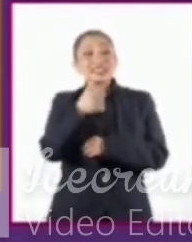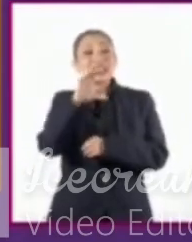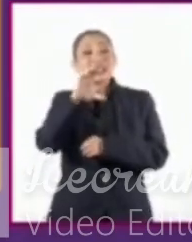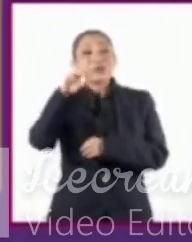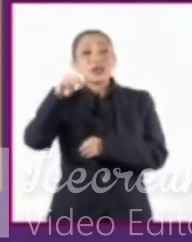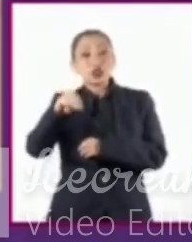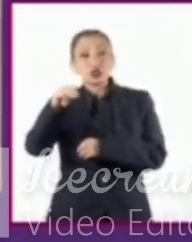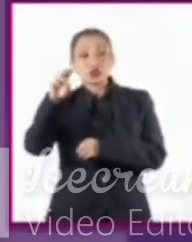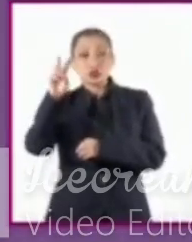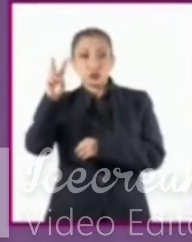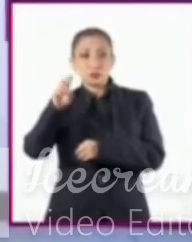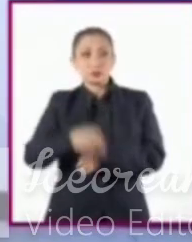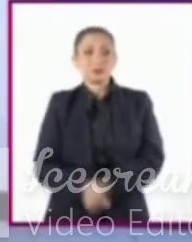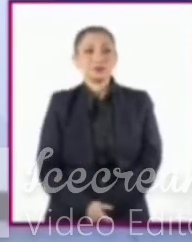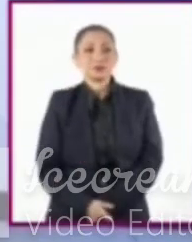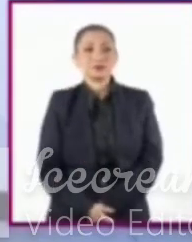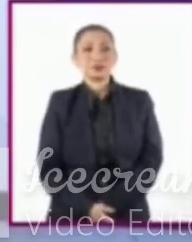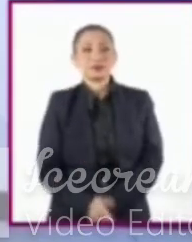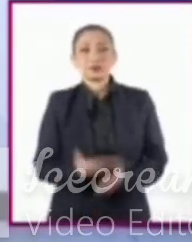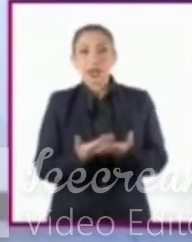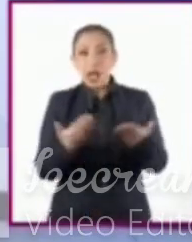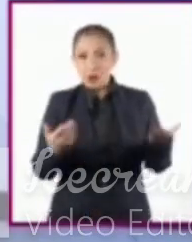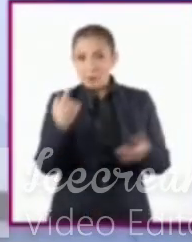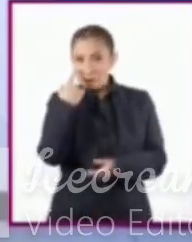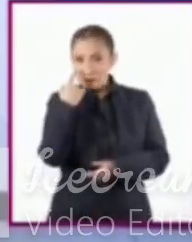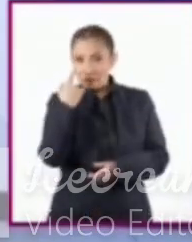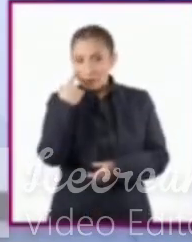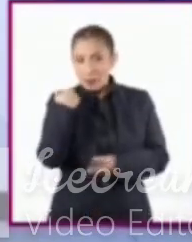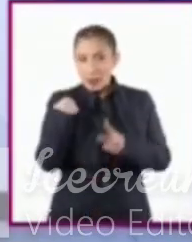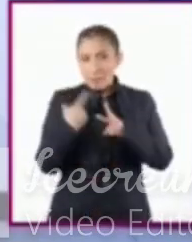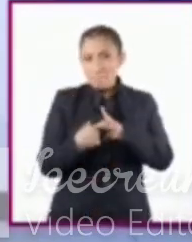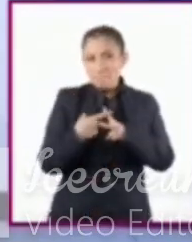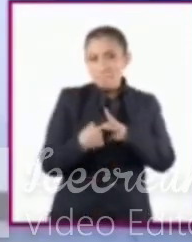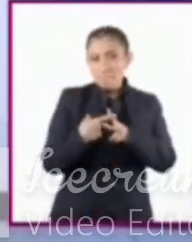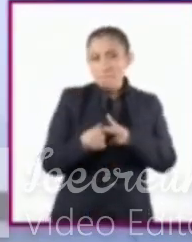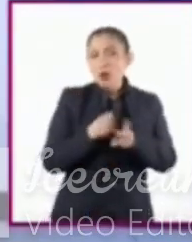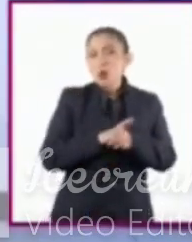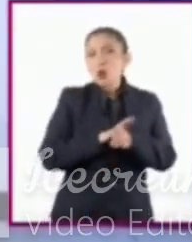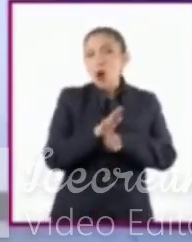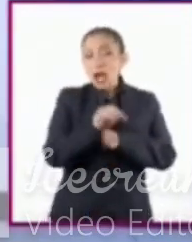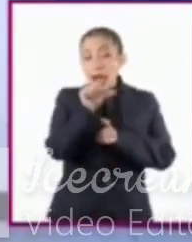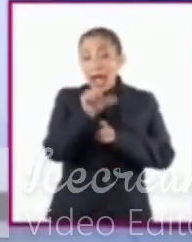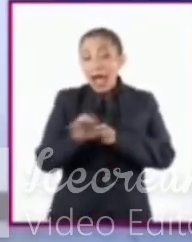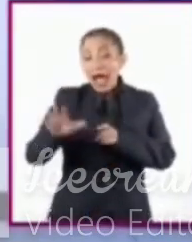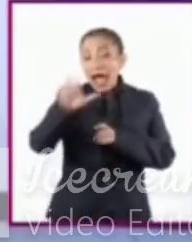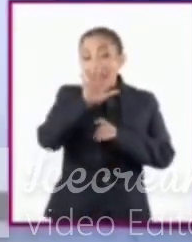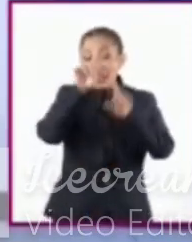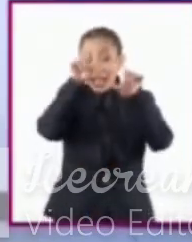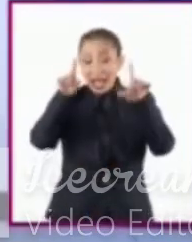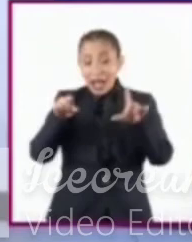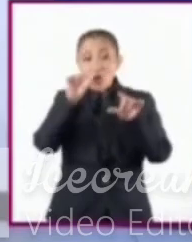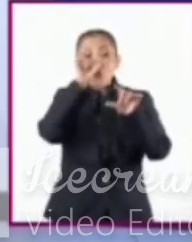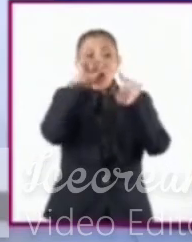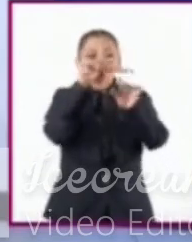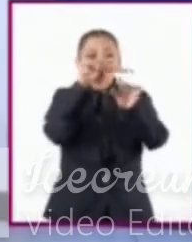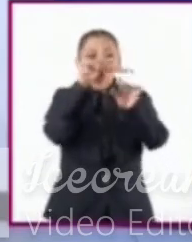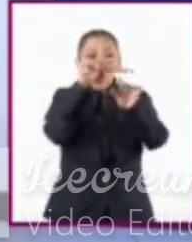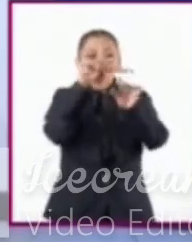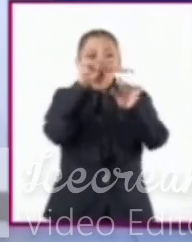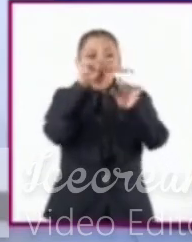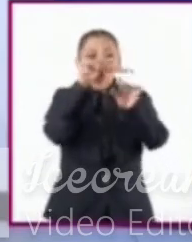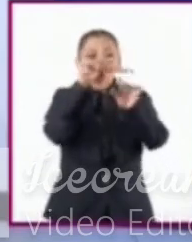cuadrados. Ahora bien, vamos a calcular cuál sería el área de una de las casillas que forman.